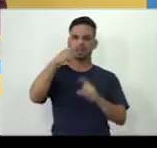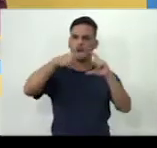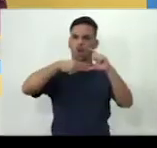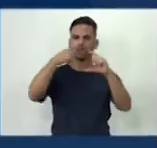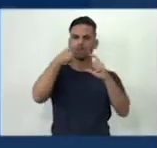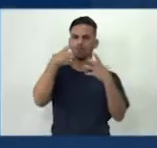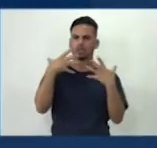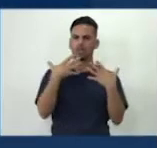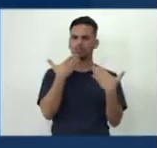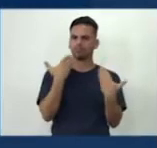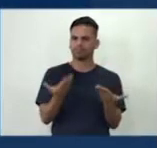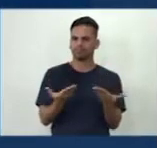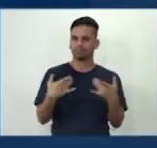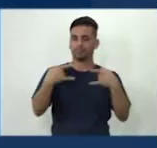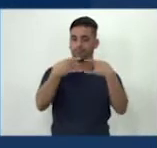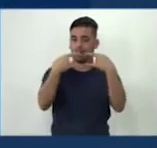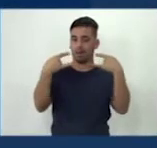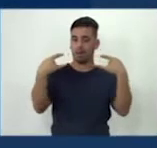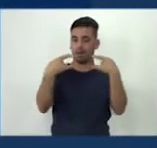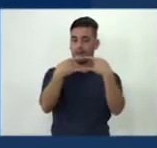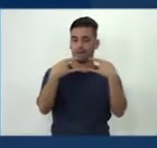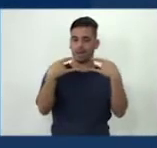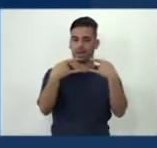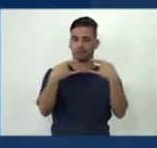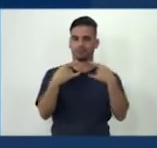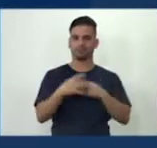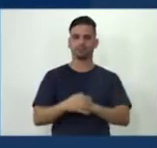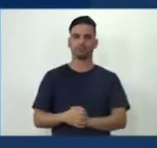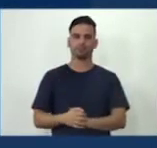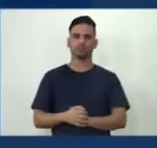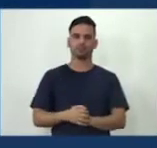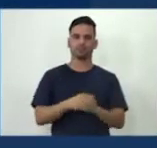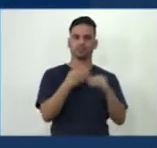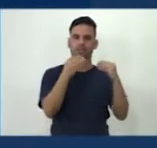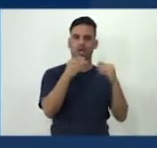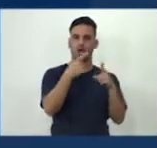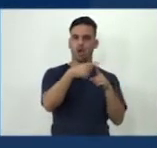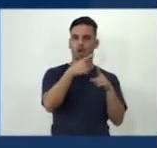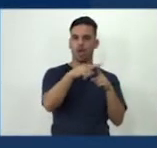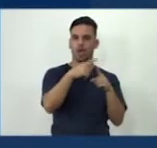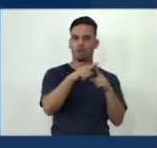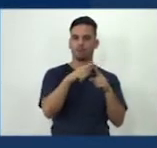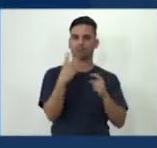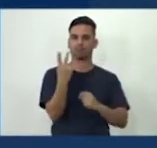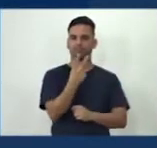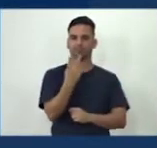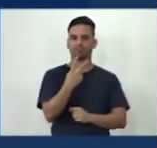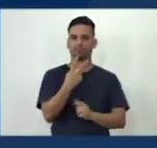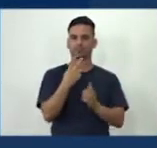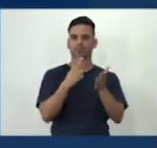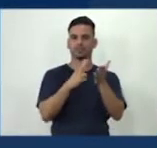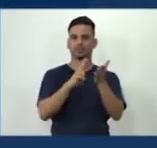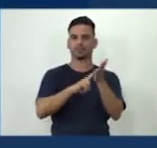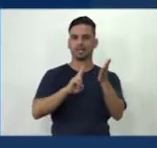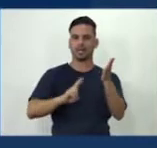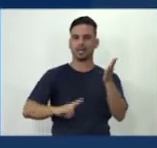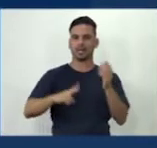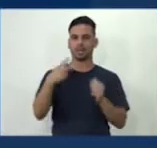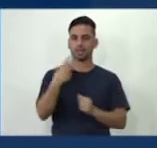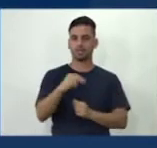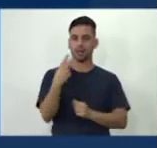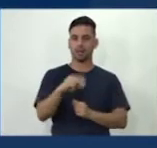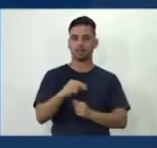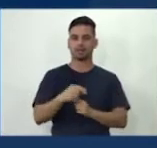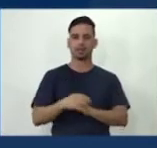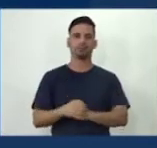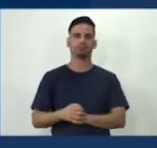tratar? Imanes e interacciones magnéticas, utilización práctica del efecto magnético de la corriente eléctrica, inducción